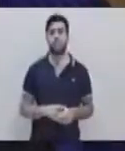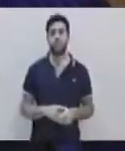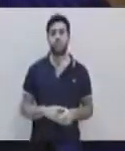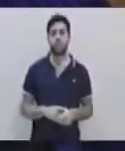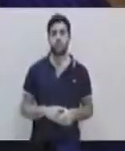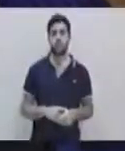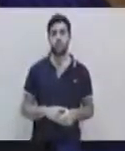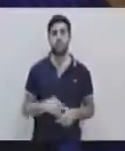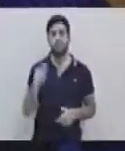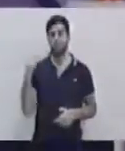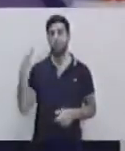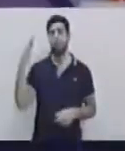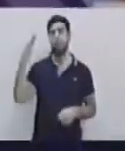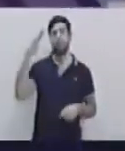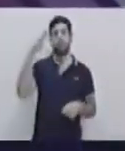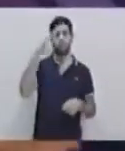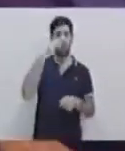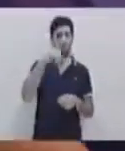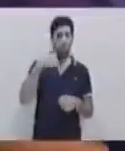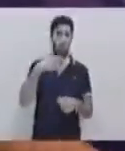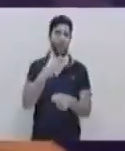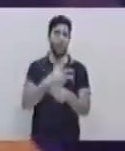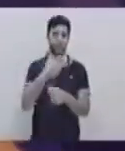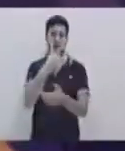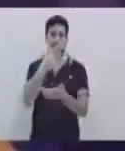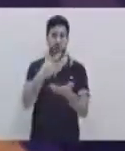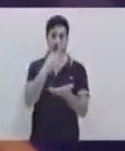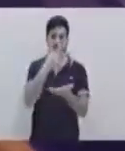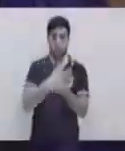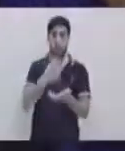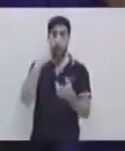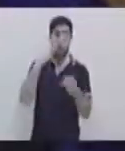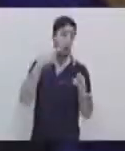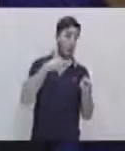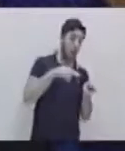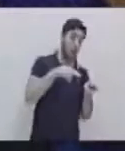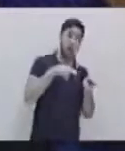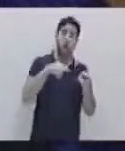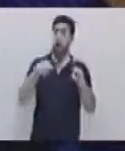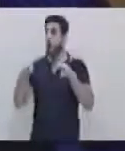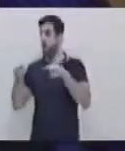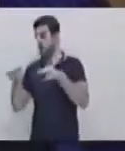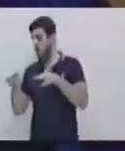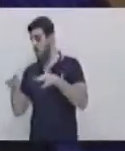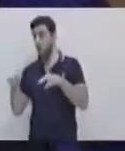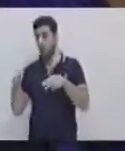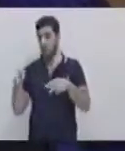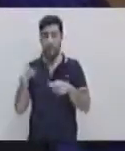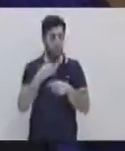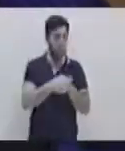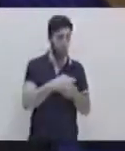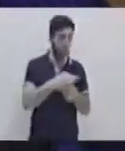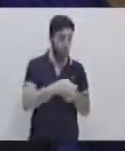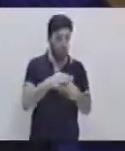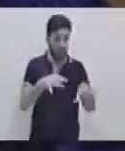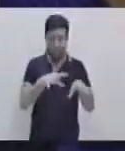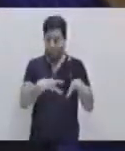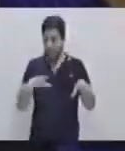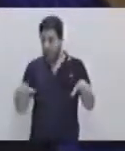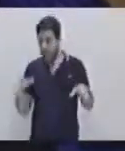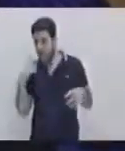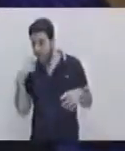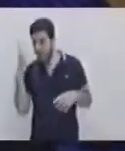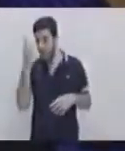Nos vamos a dirigir hacia la ciudad capital. Observen las aldeas del occidente. Sigamos, por favor.